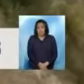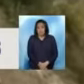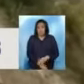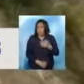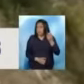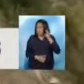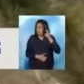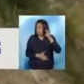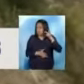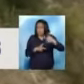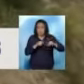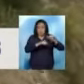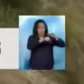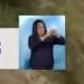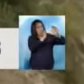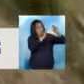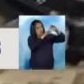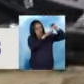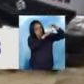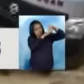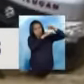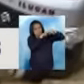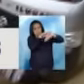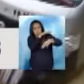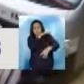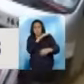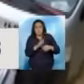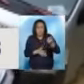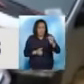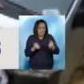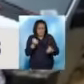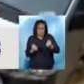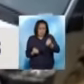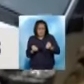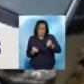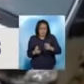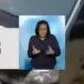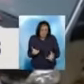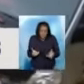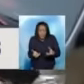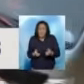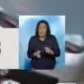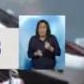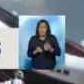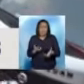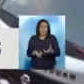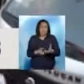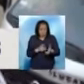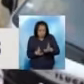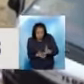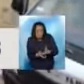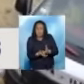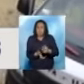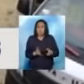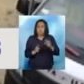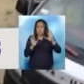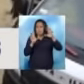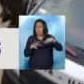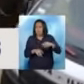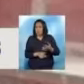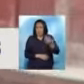Mientras huían, las rocas seguían cayendo. El conductor de la combi arriesgaba su vida tratando de arreglar la unidad que se había quedado atascada por el lodo de las lluvias